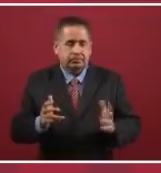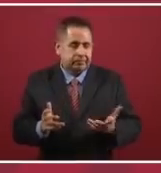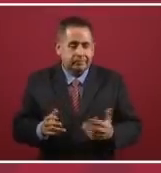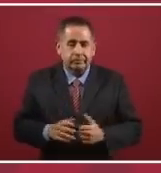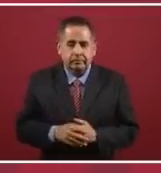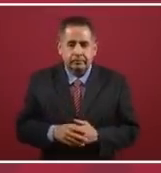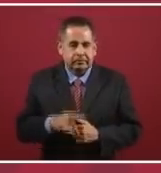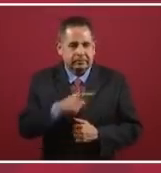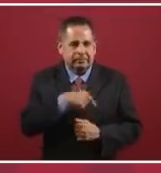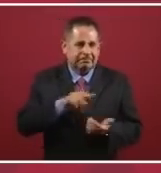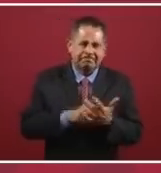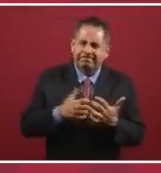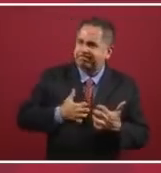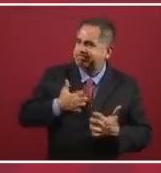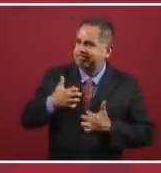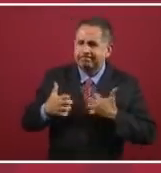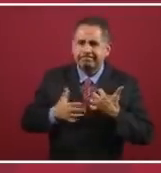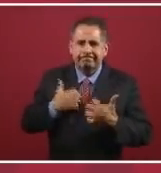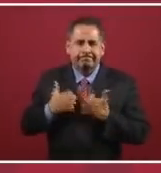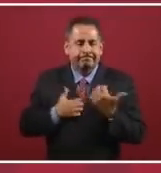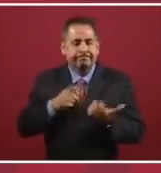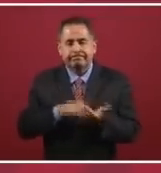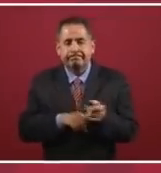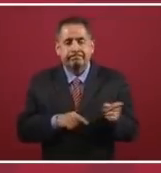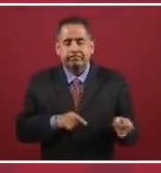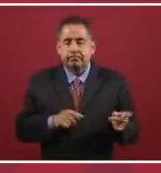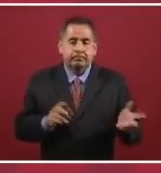Entonces, el coraje.